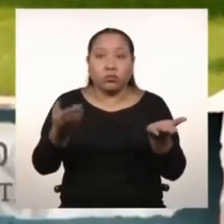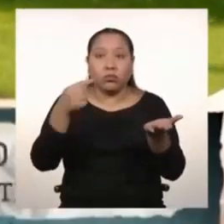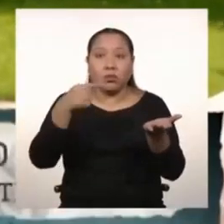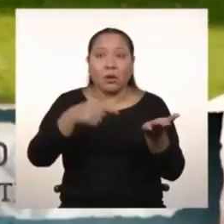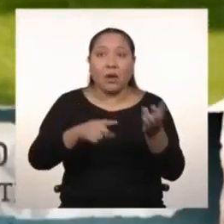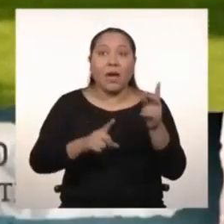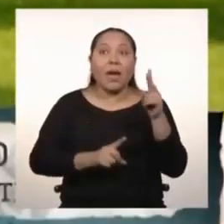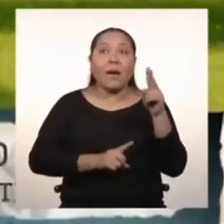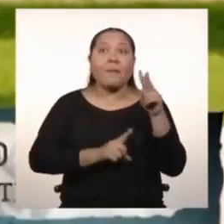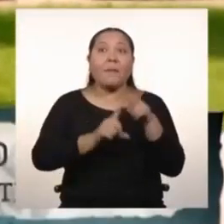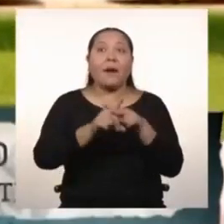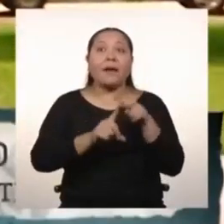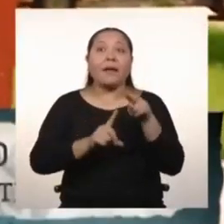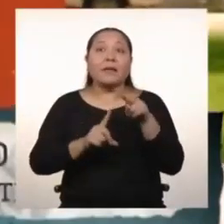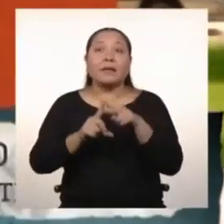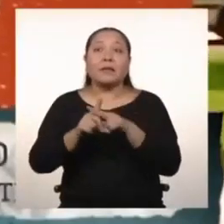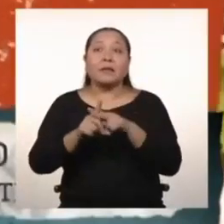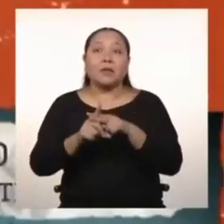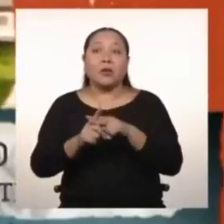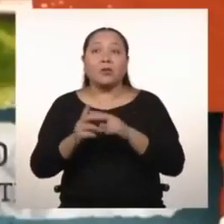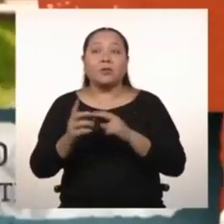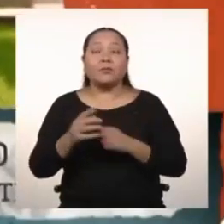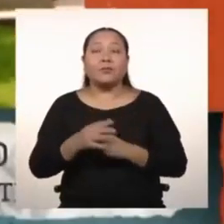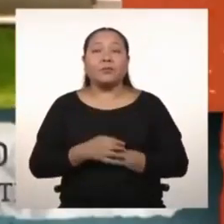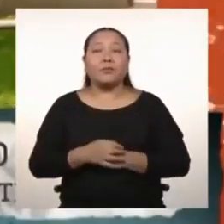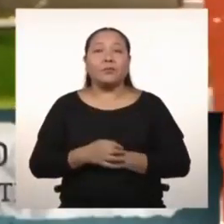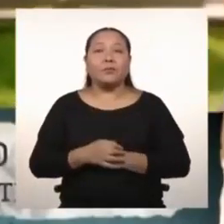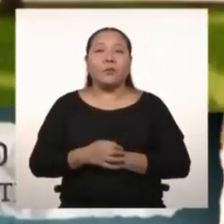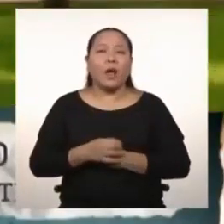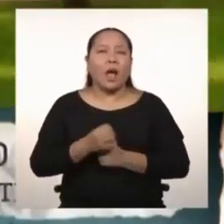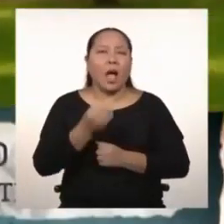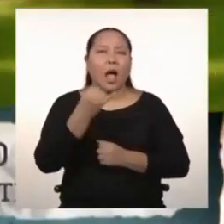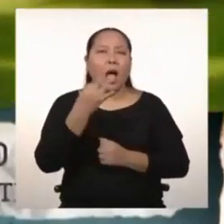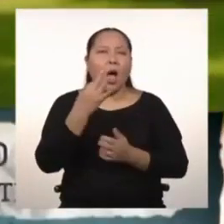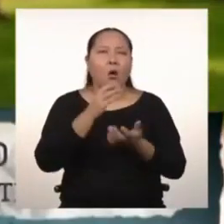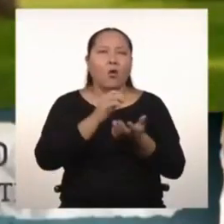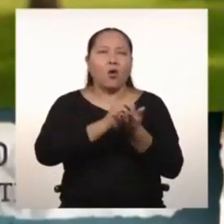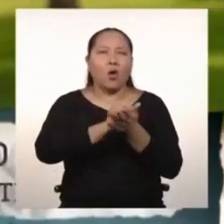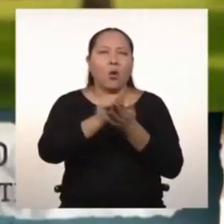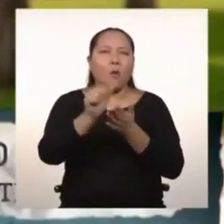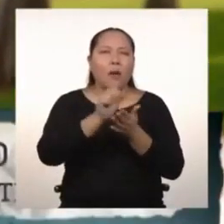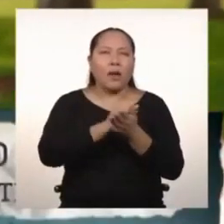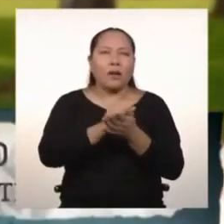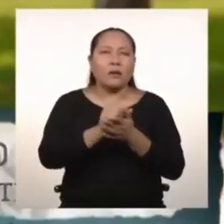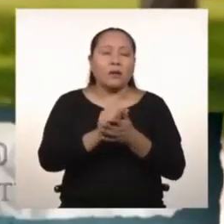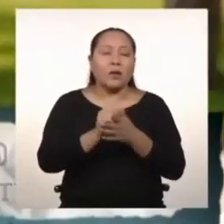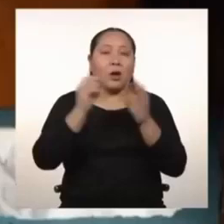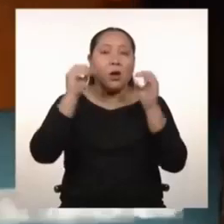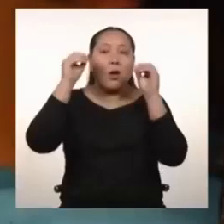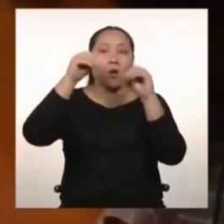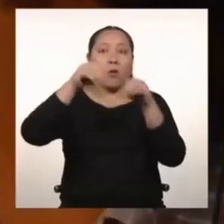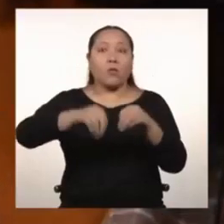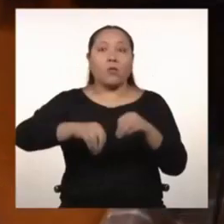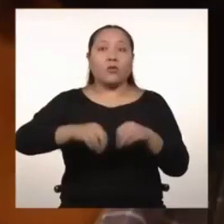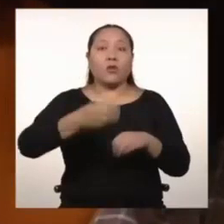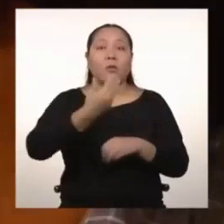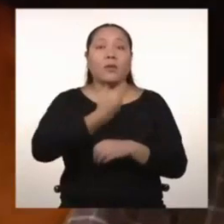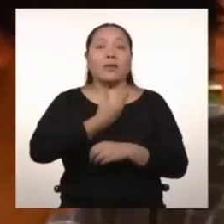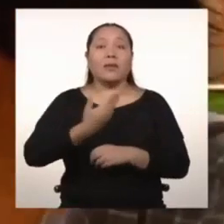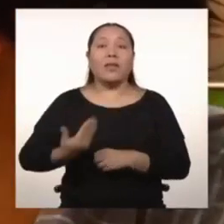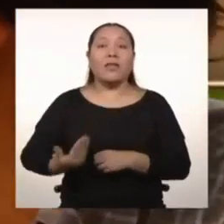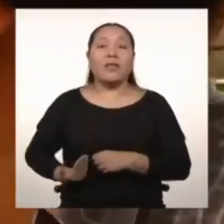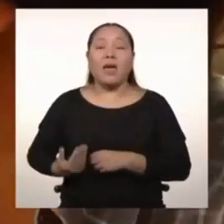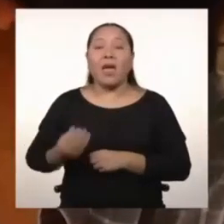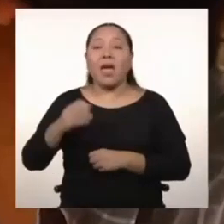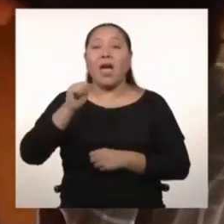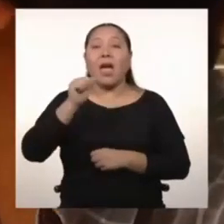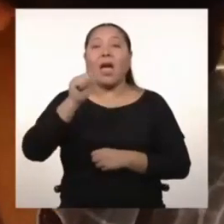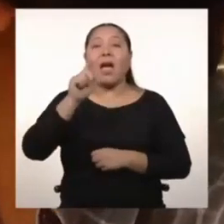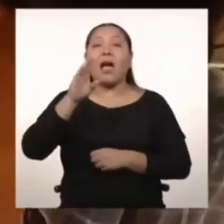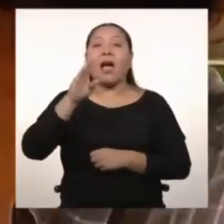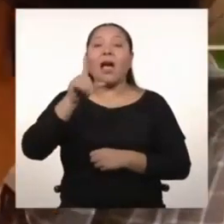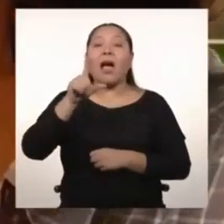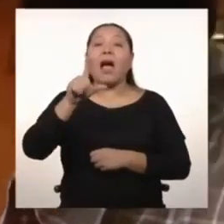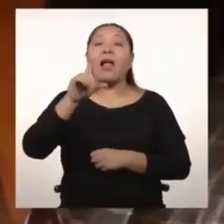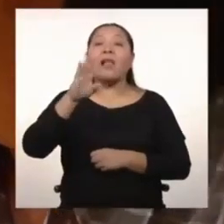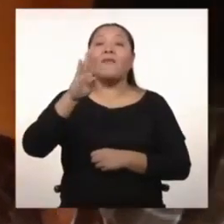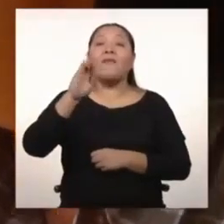salió a los pocos meses del gobierno de Velasco Alvarado. ¿De dónde proviene esta imagen de Túpac